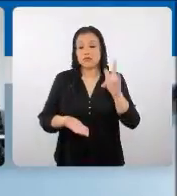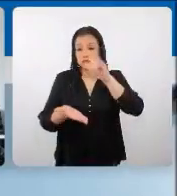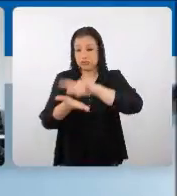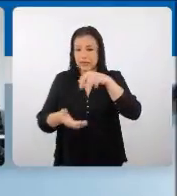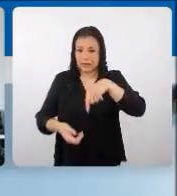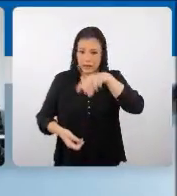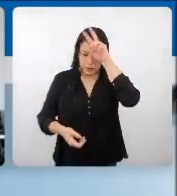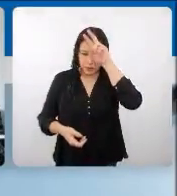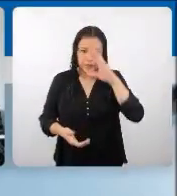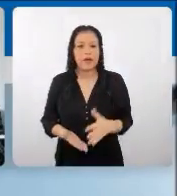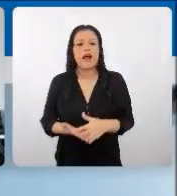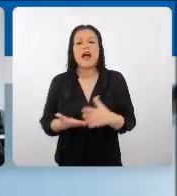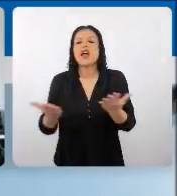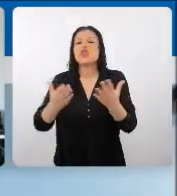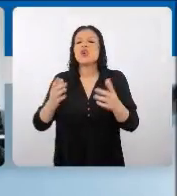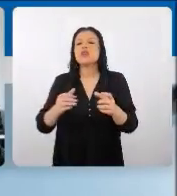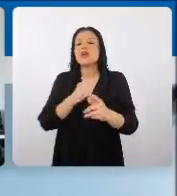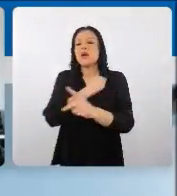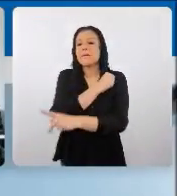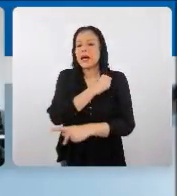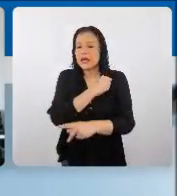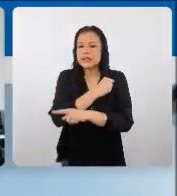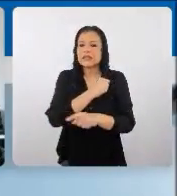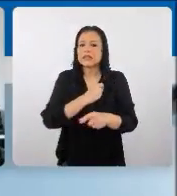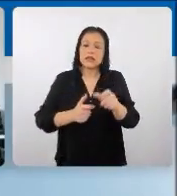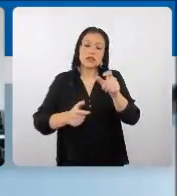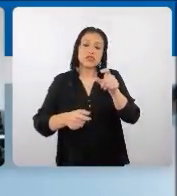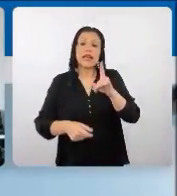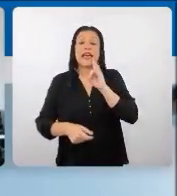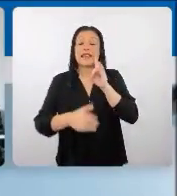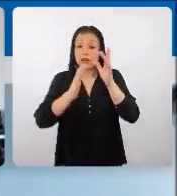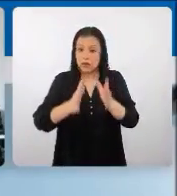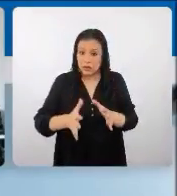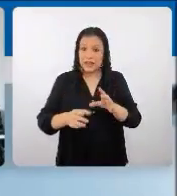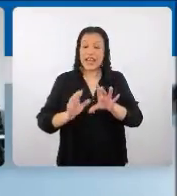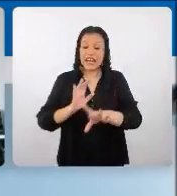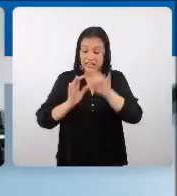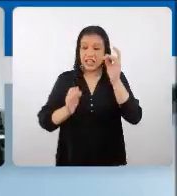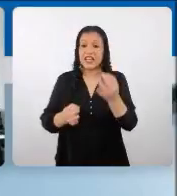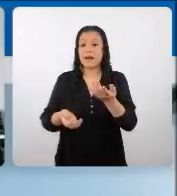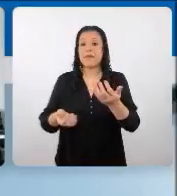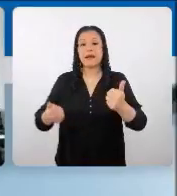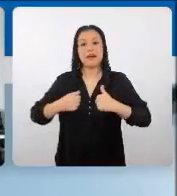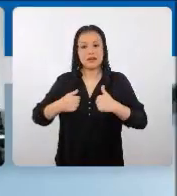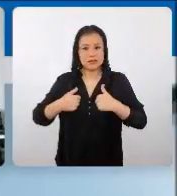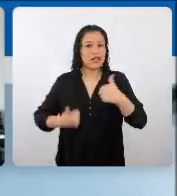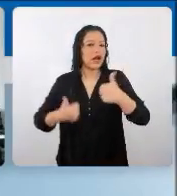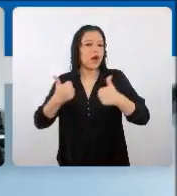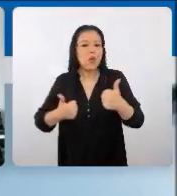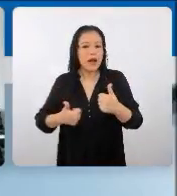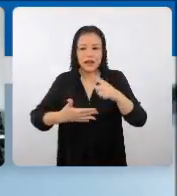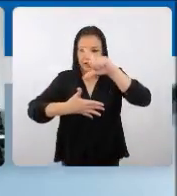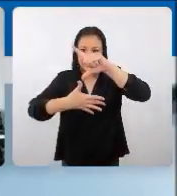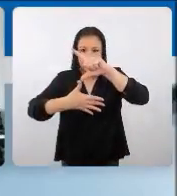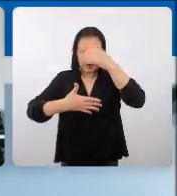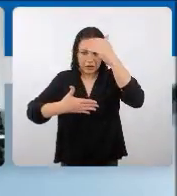Los destinos latinoamericanos que elegirían para estas próximas vacaciones, ¿cuáles serían